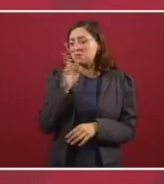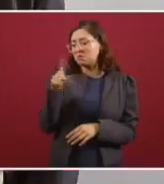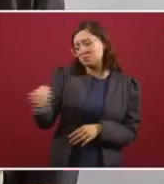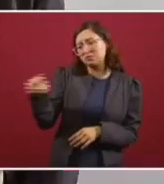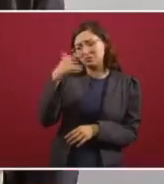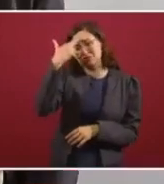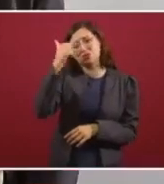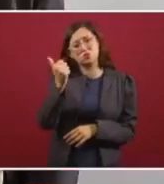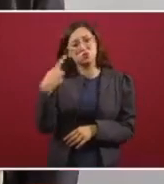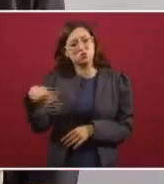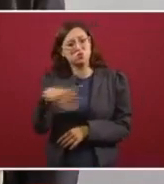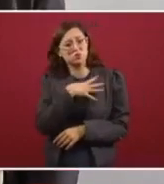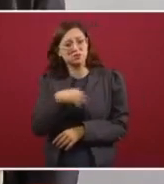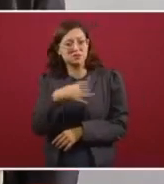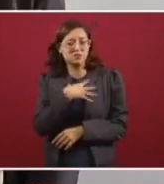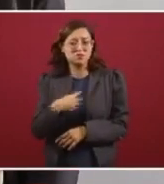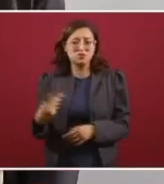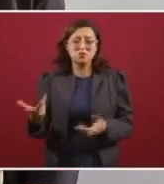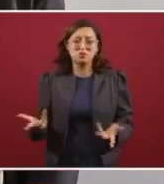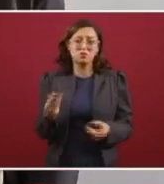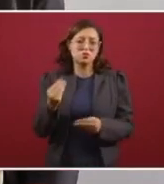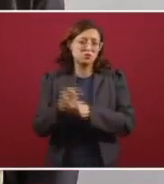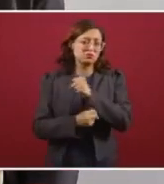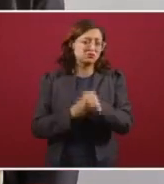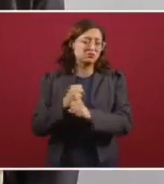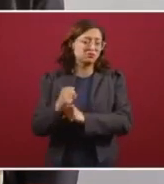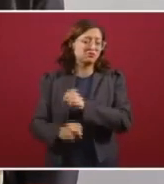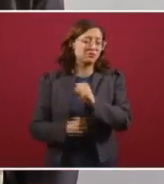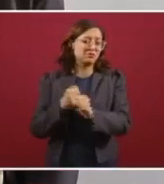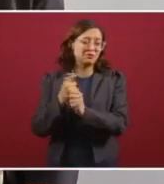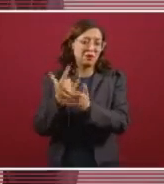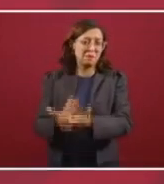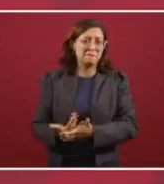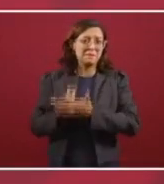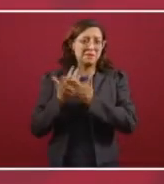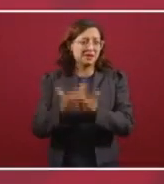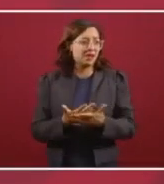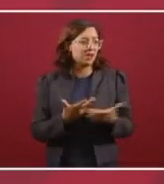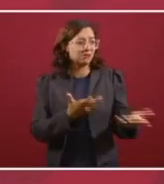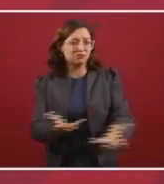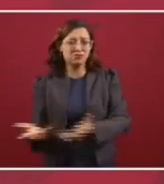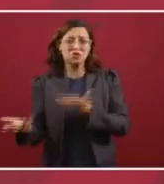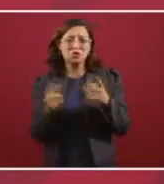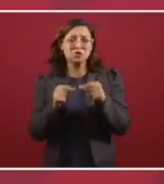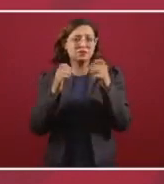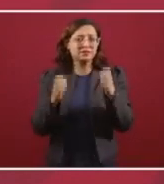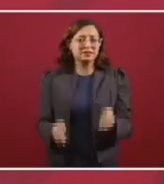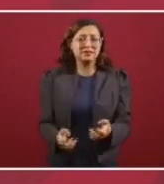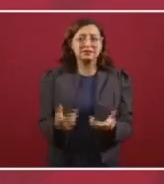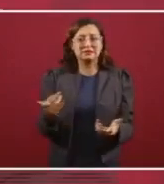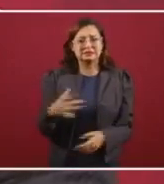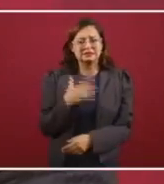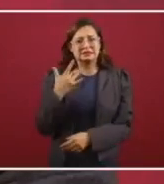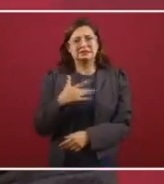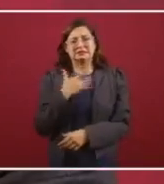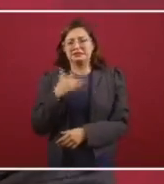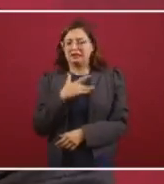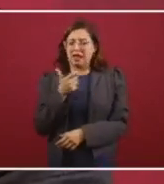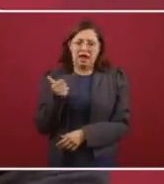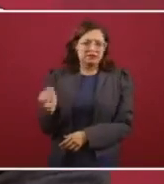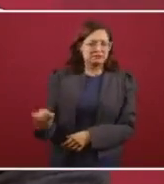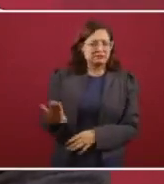hijos, muchos años sin ellos, son los sentimientos de los